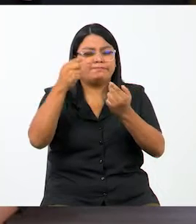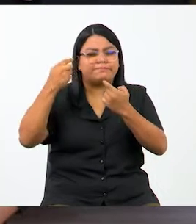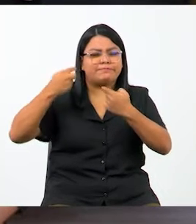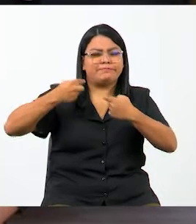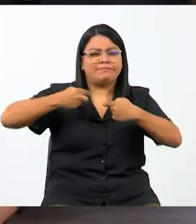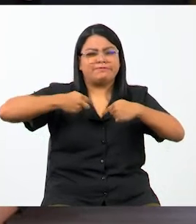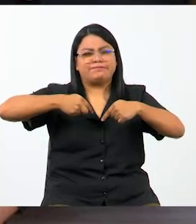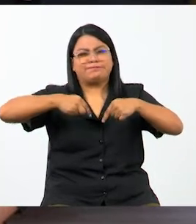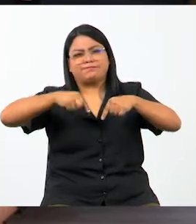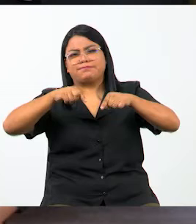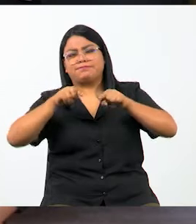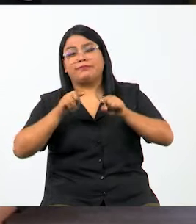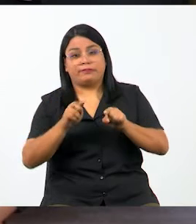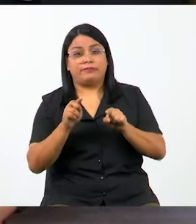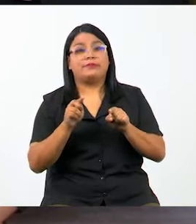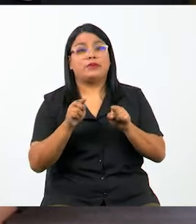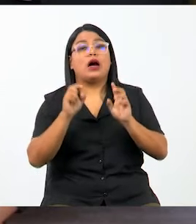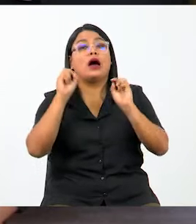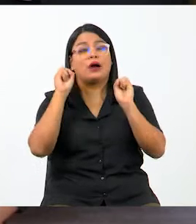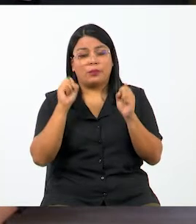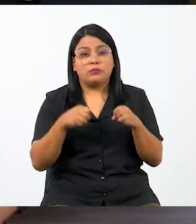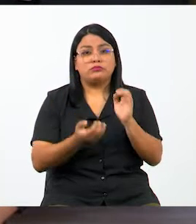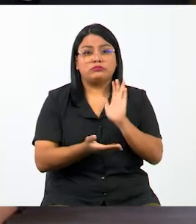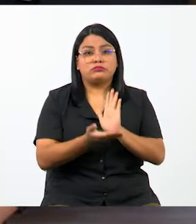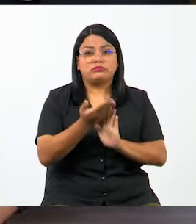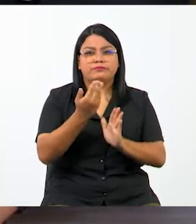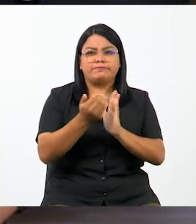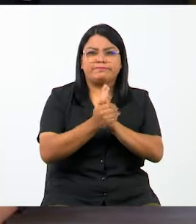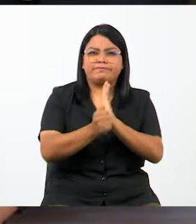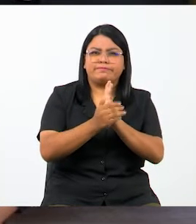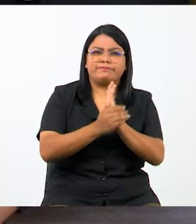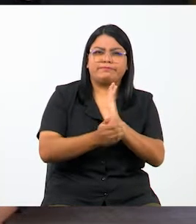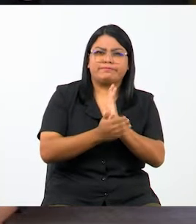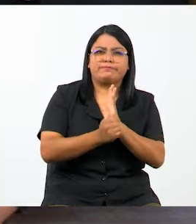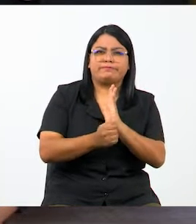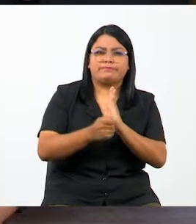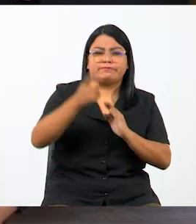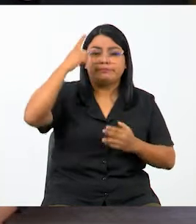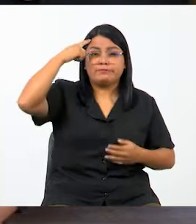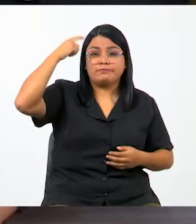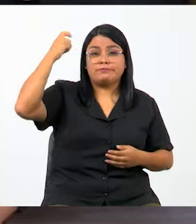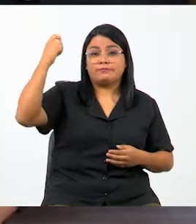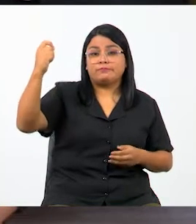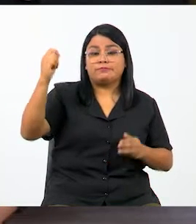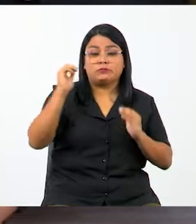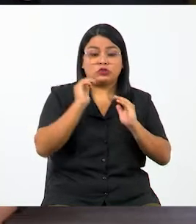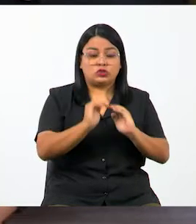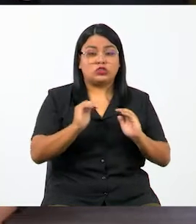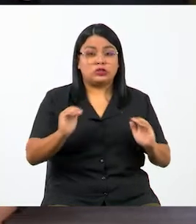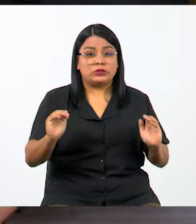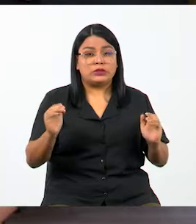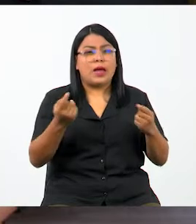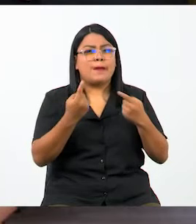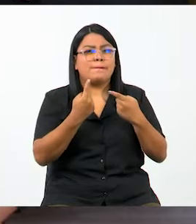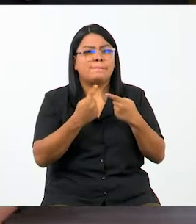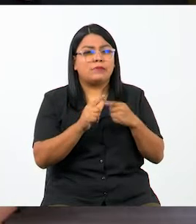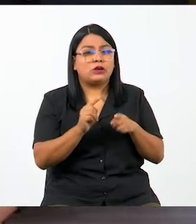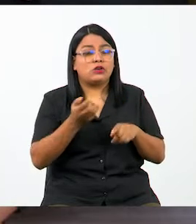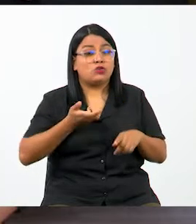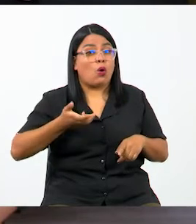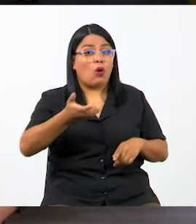para desarrollar habilidades cognitivas en nuestros estudiantes. Pero todos los que hemos sido docentes sabemos que